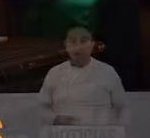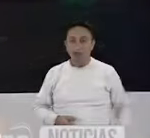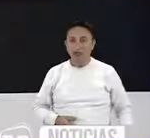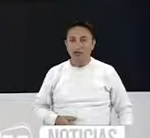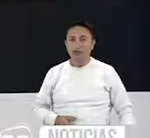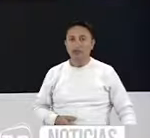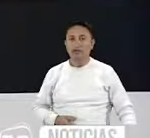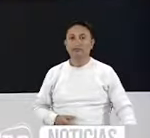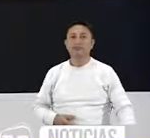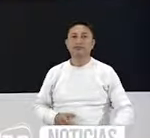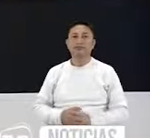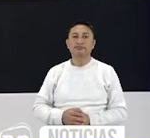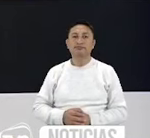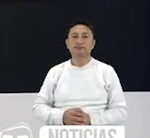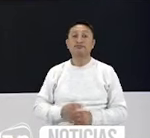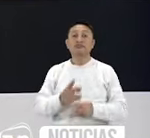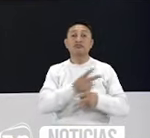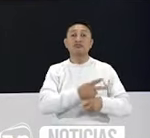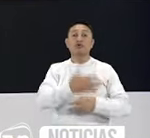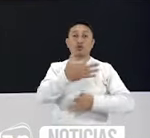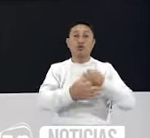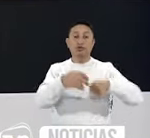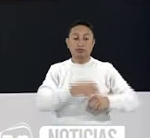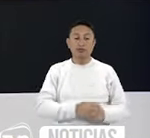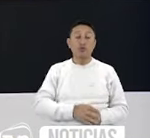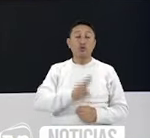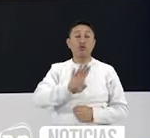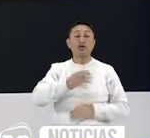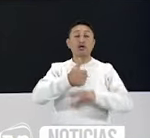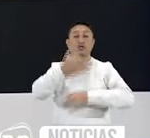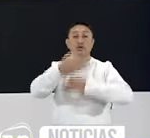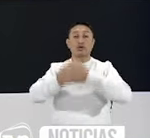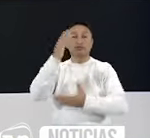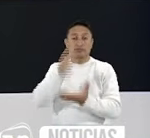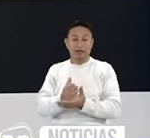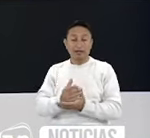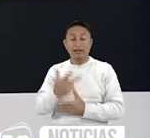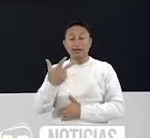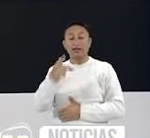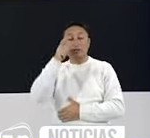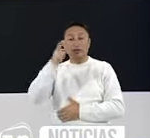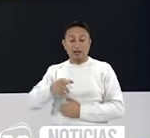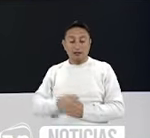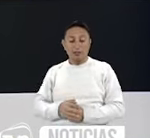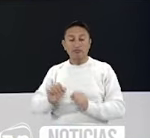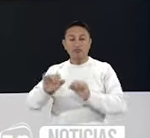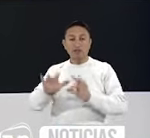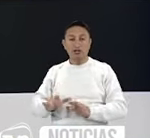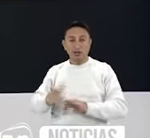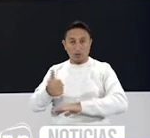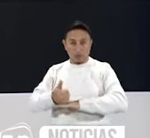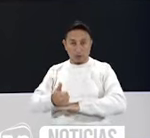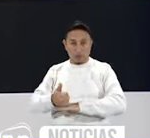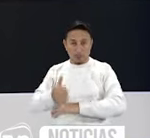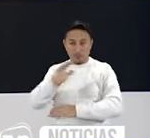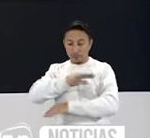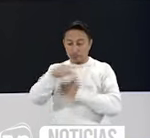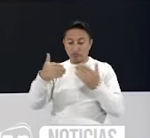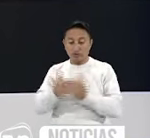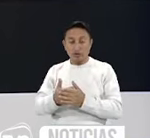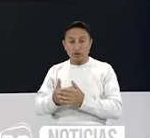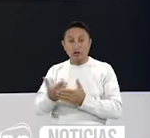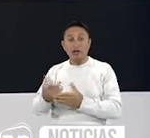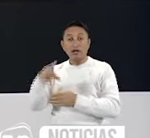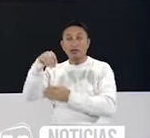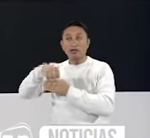El Consejo de la Judicatura suspendió a 4 jueces, 3 fiscales y 1 secretario judicial. Todos son investigados por